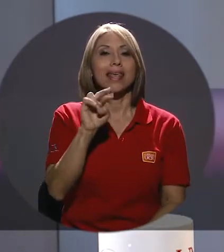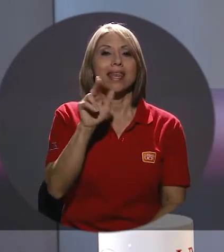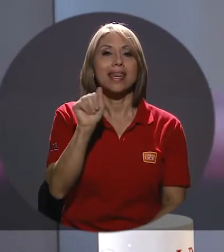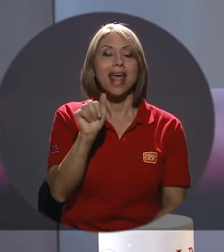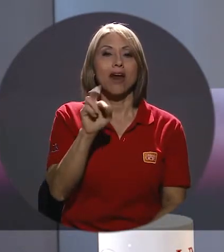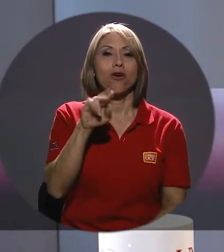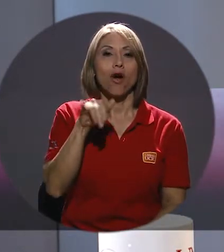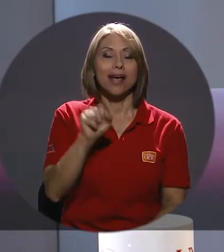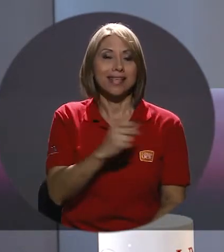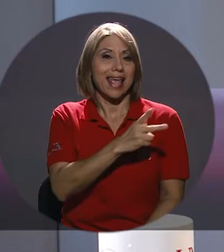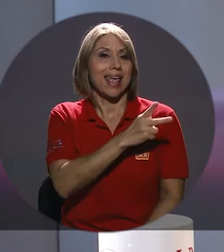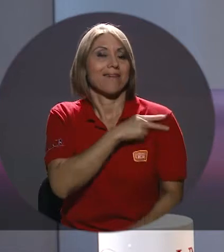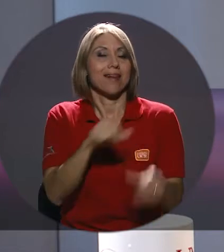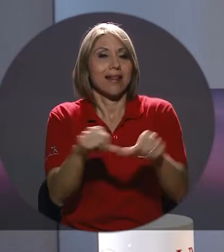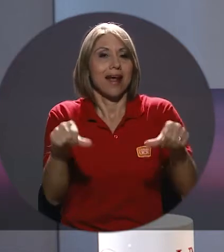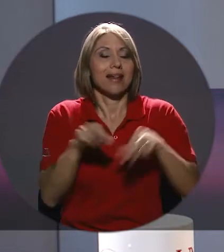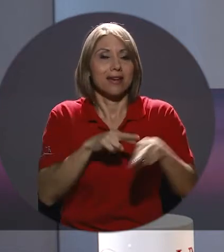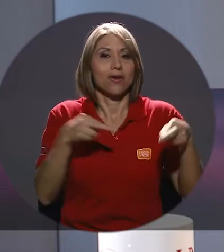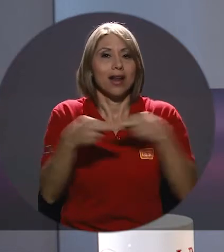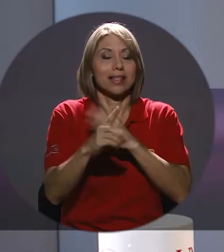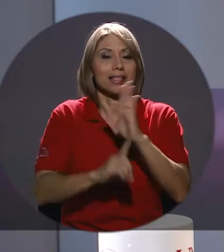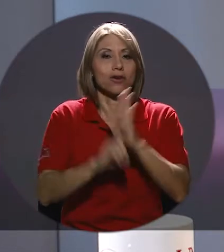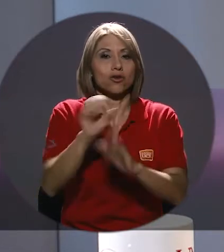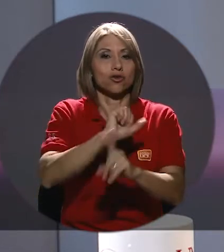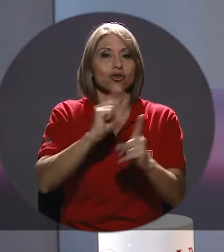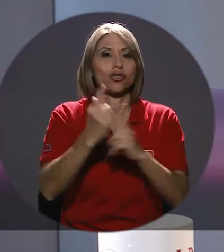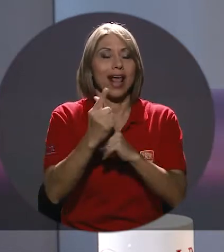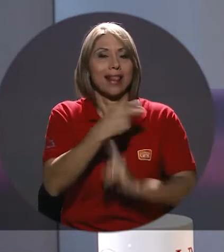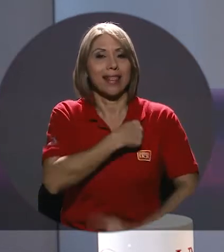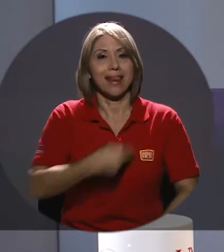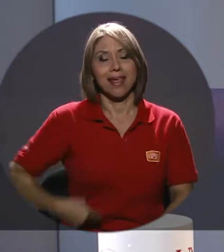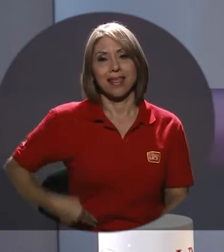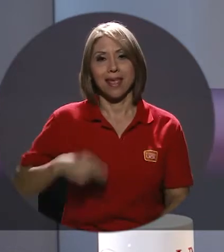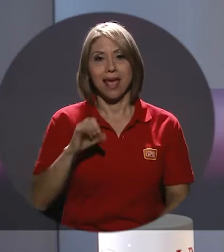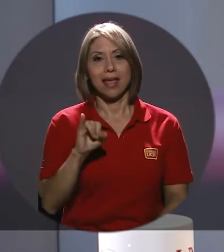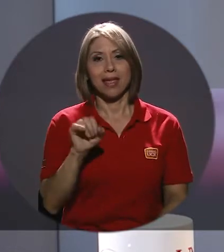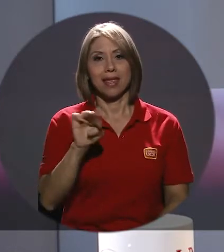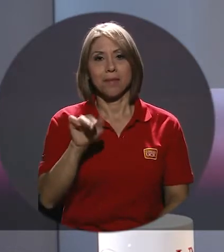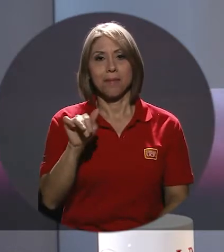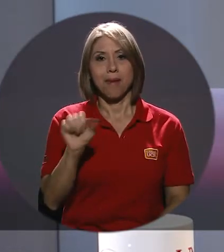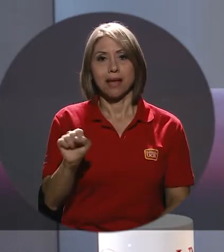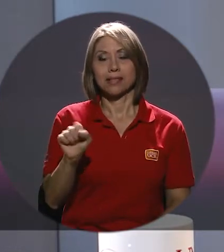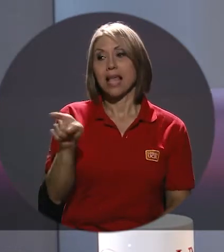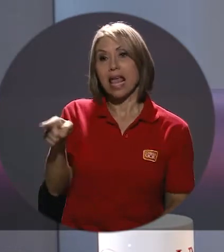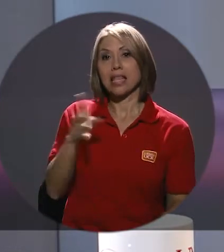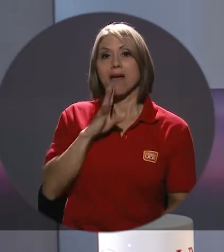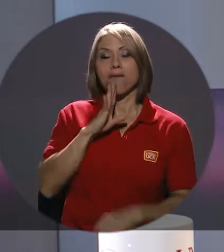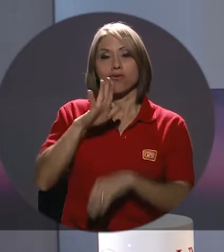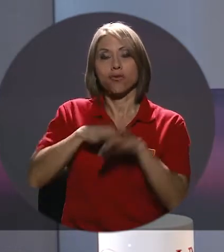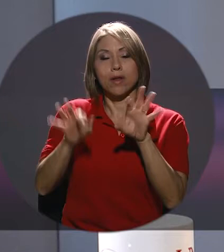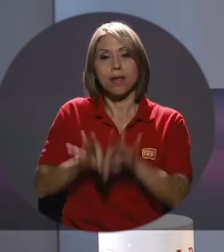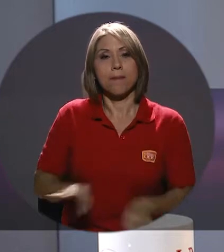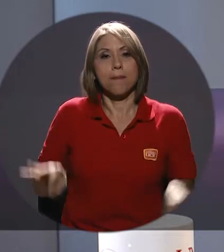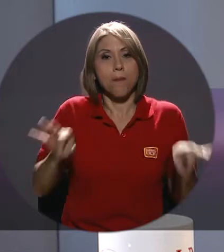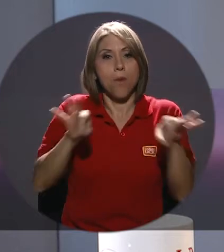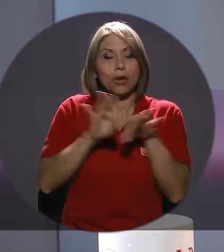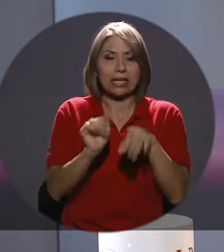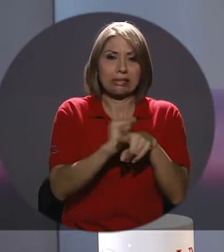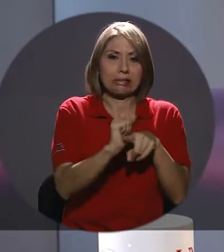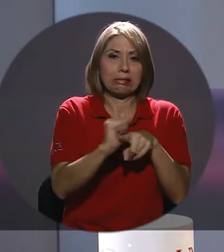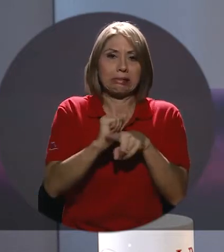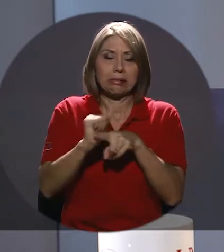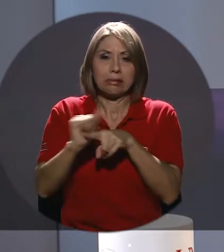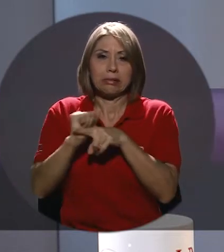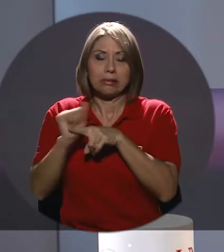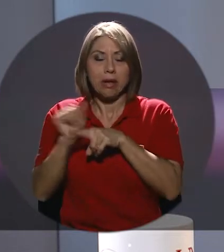del Área Regional de Desarrollo Social de Heredia del IMAS, y ella nos comentó la importancia de capacitar a las mujeres en